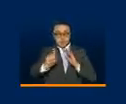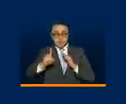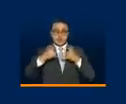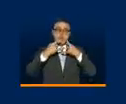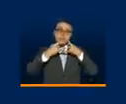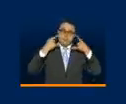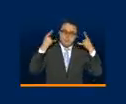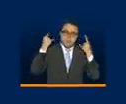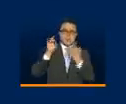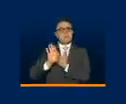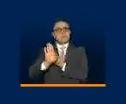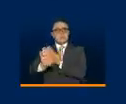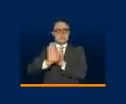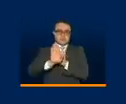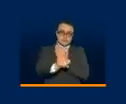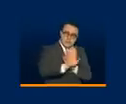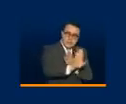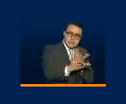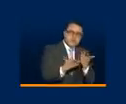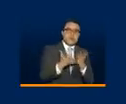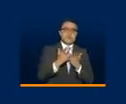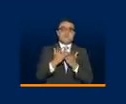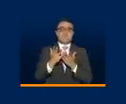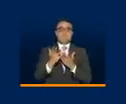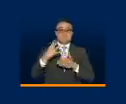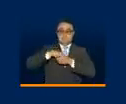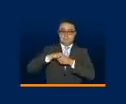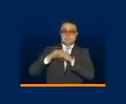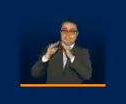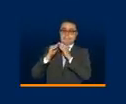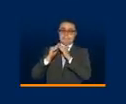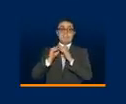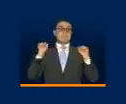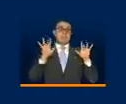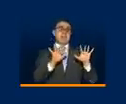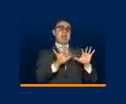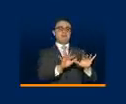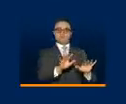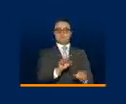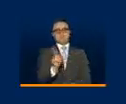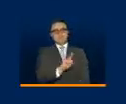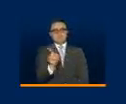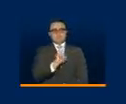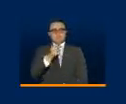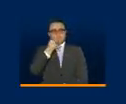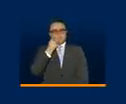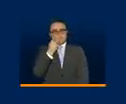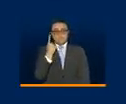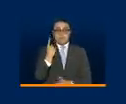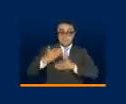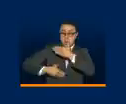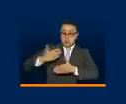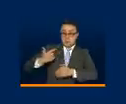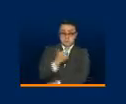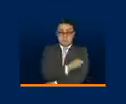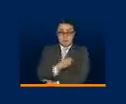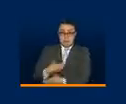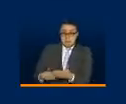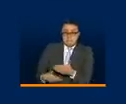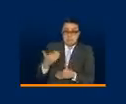el distanciamiento, el aislamiento y por supuesto evitando las aglomeraciones, porque claro, el proceso empieza, ese proceso empieza a